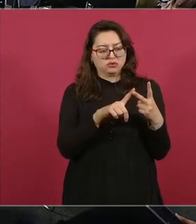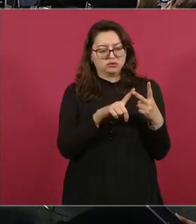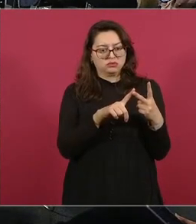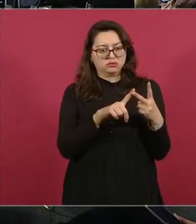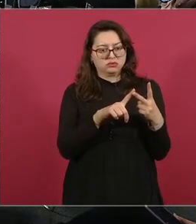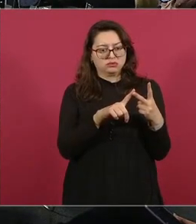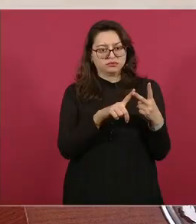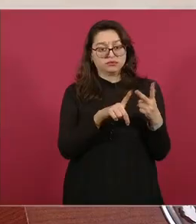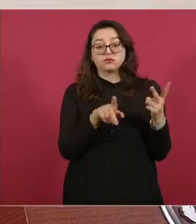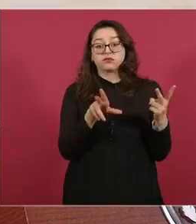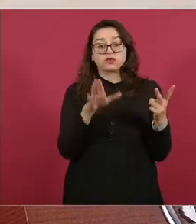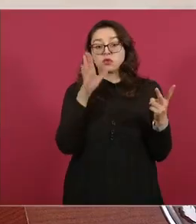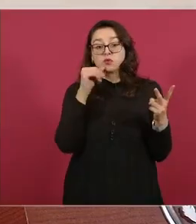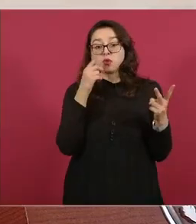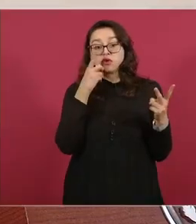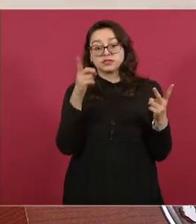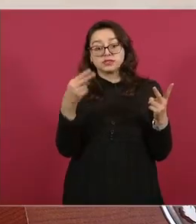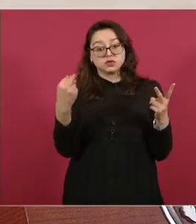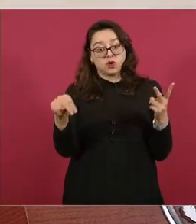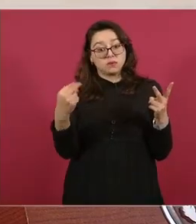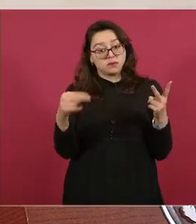No, yo no puedo mencionar.